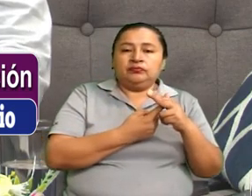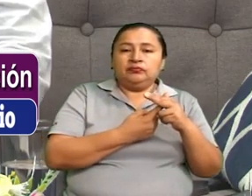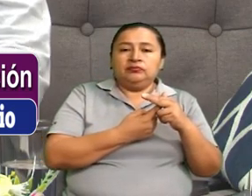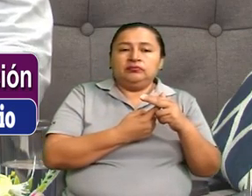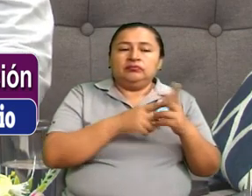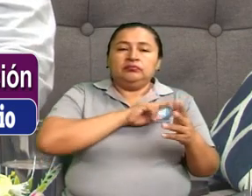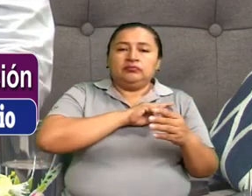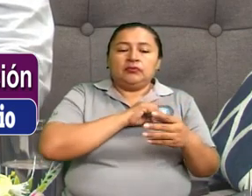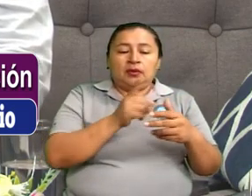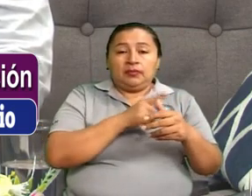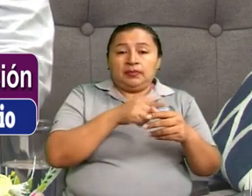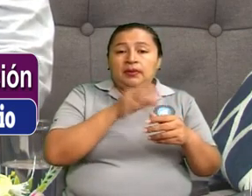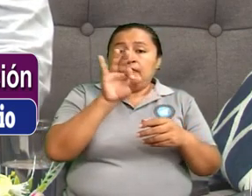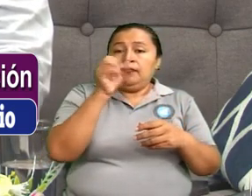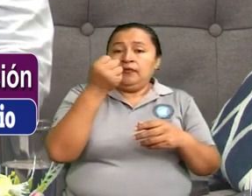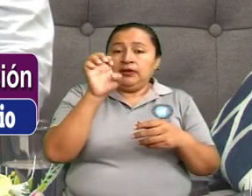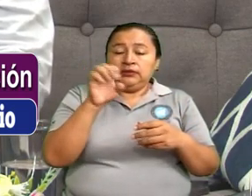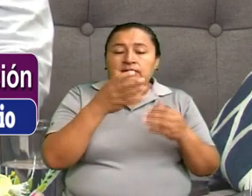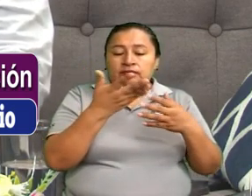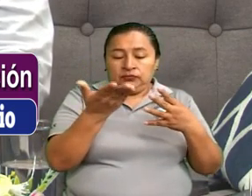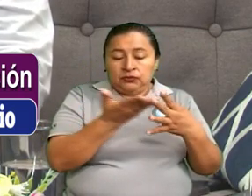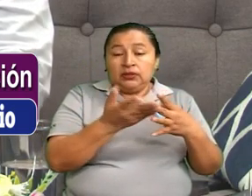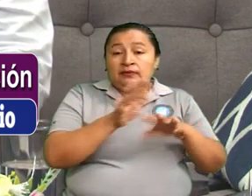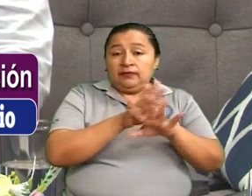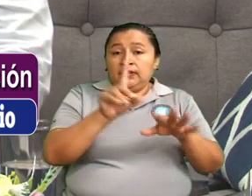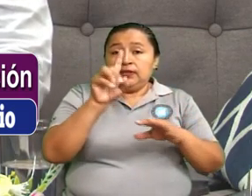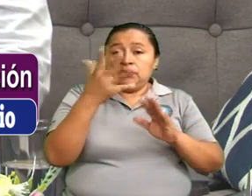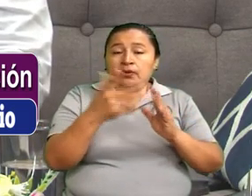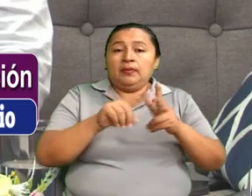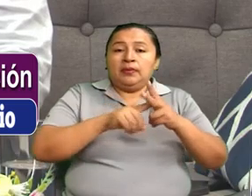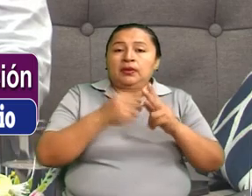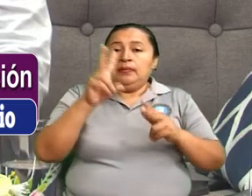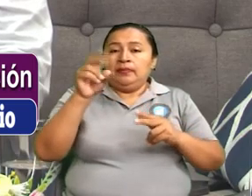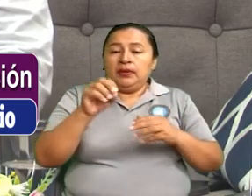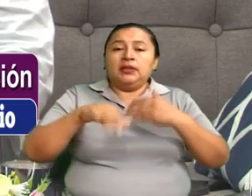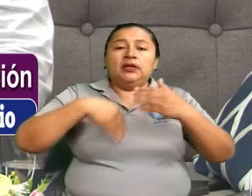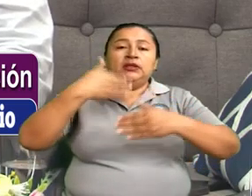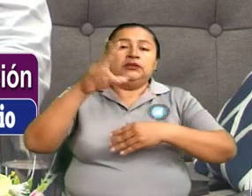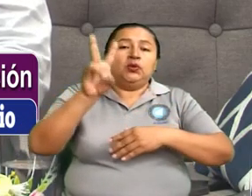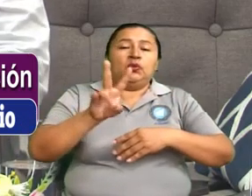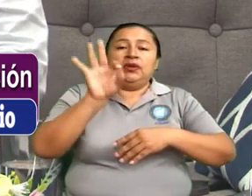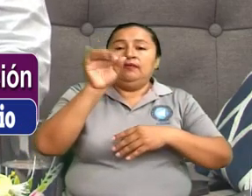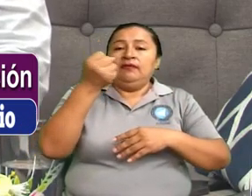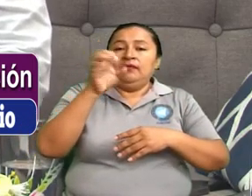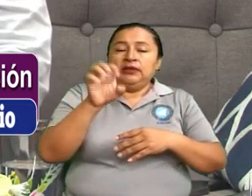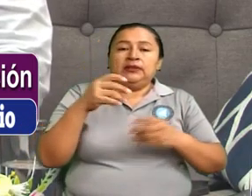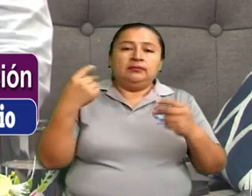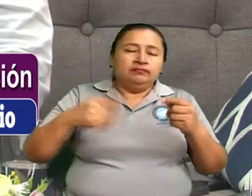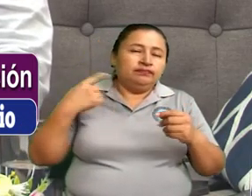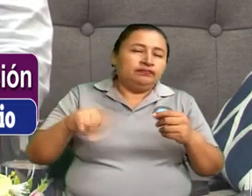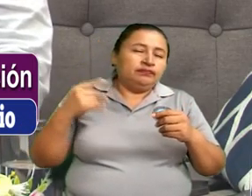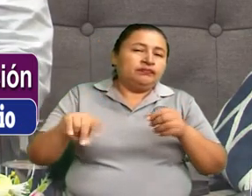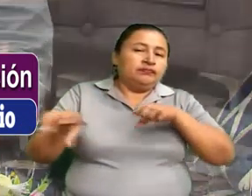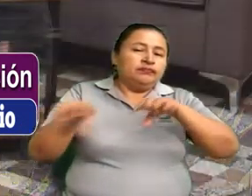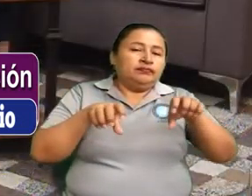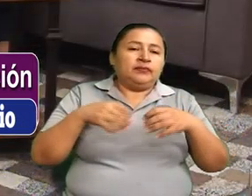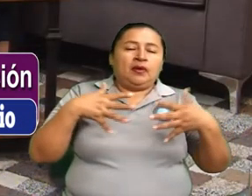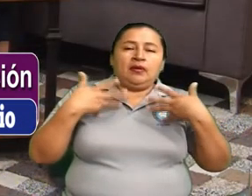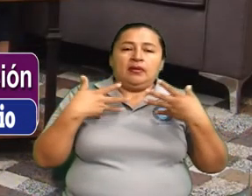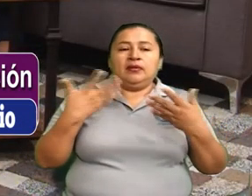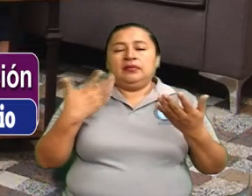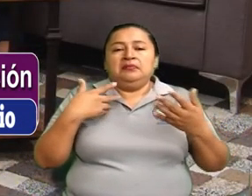hay una primera fase, termina el 19, a partir del 20 nosotros entramos en una fase más con actividades recreativas